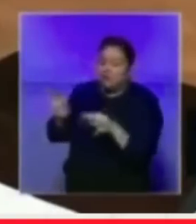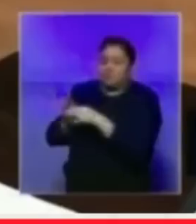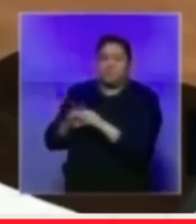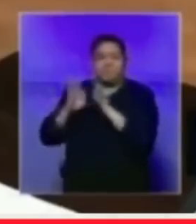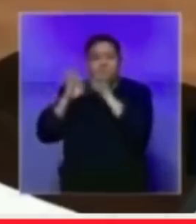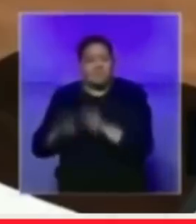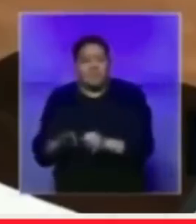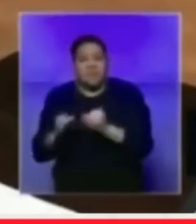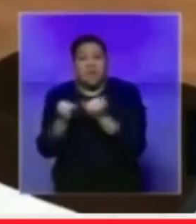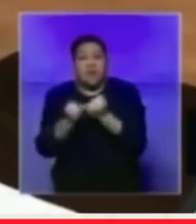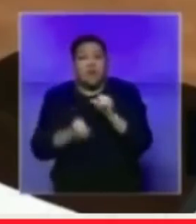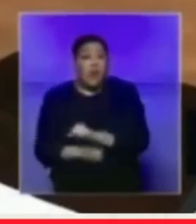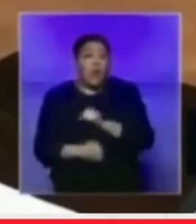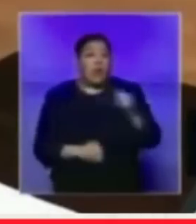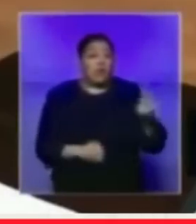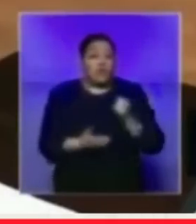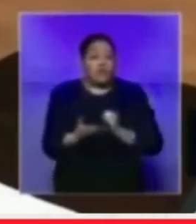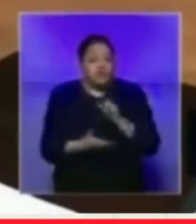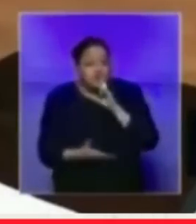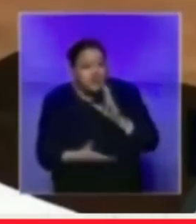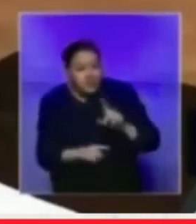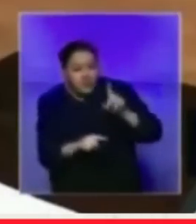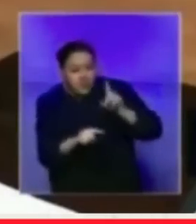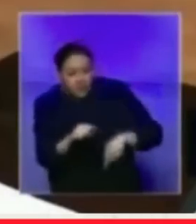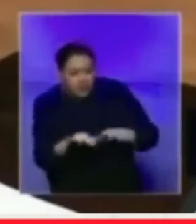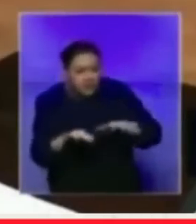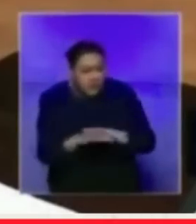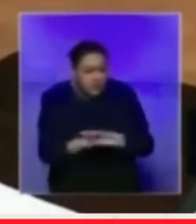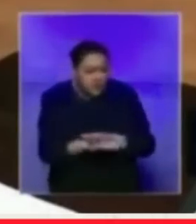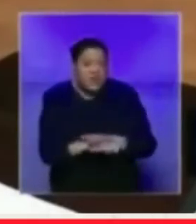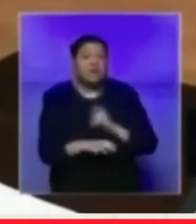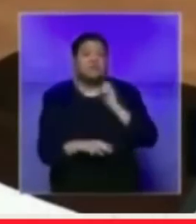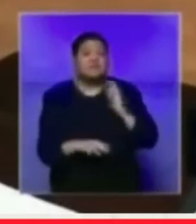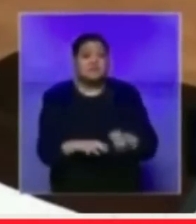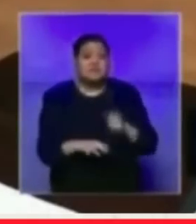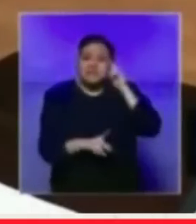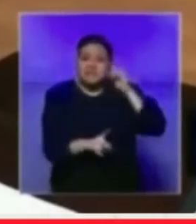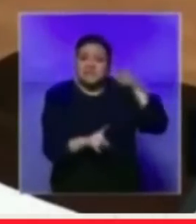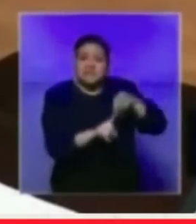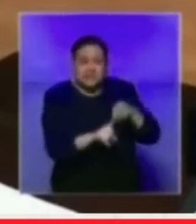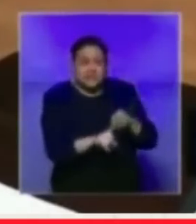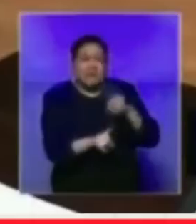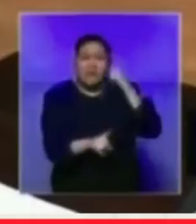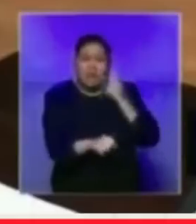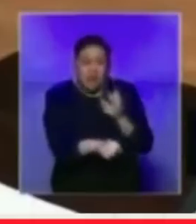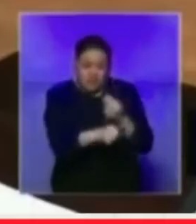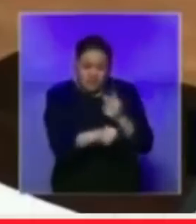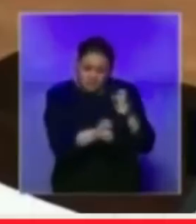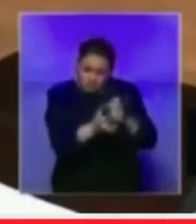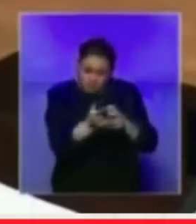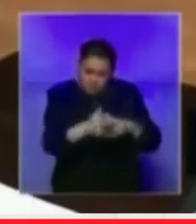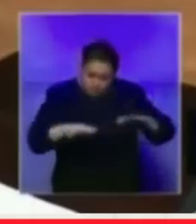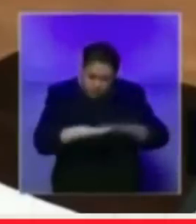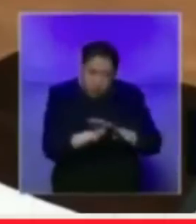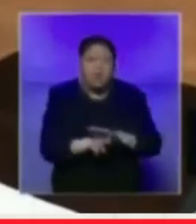en el caso de aquellos que fueron revocados al estimarlos ilegales, fue con la finalidad de restituir el orden jurídico